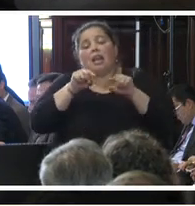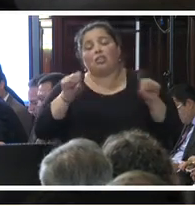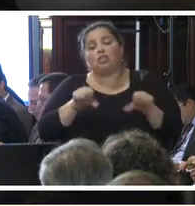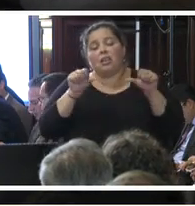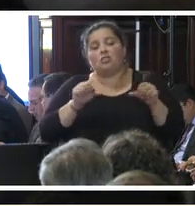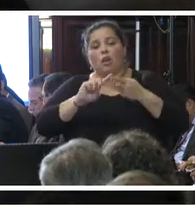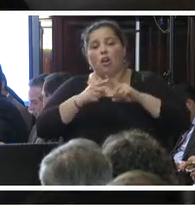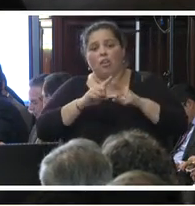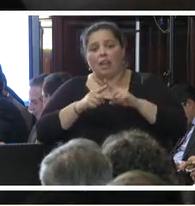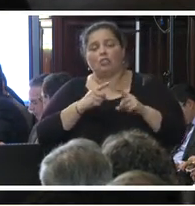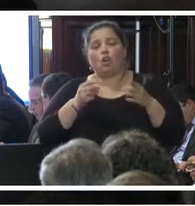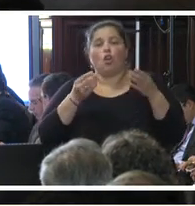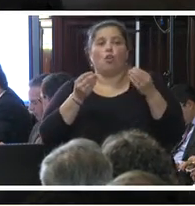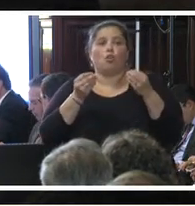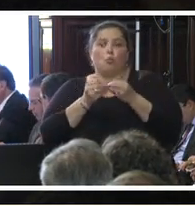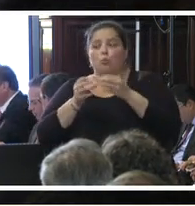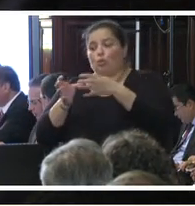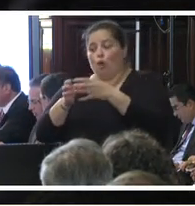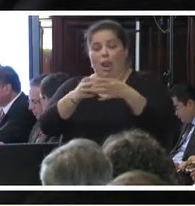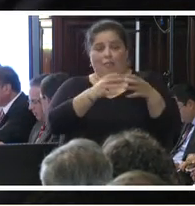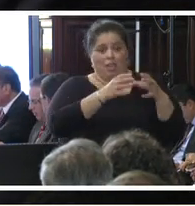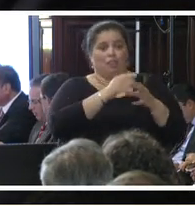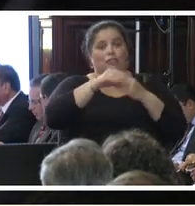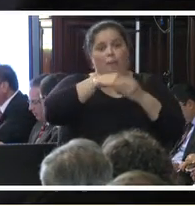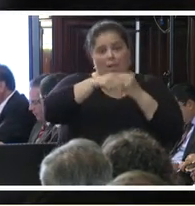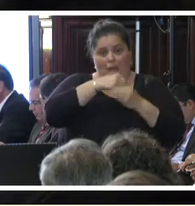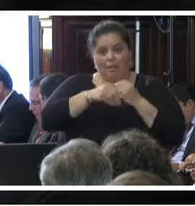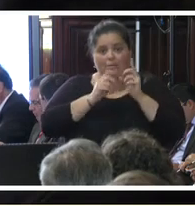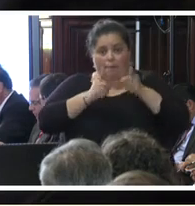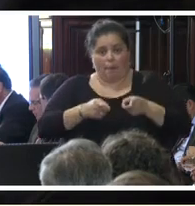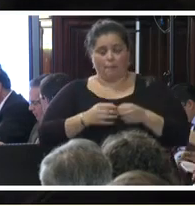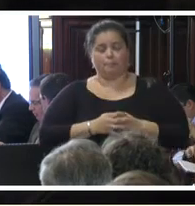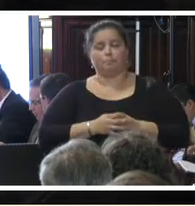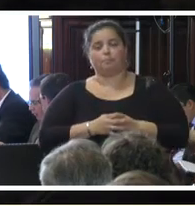muchos de ellos, con los colectivos y familias de desaparecidos.